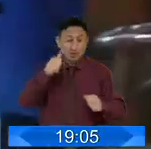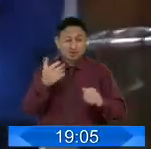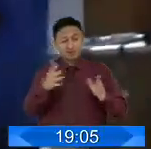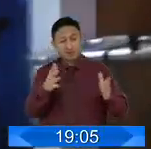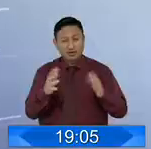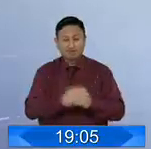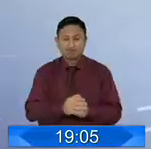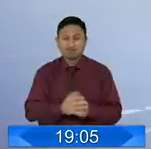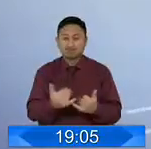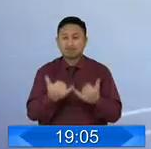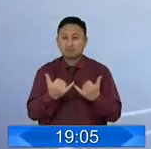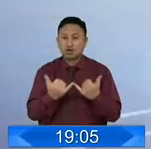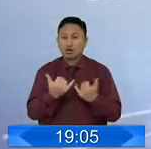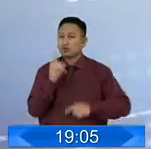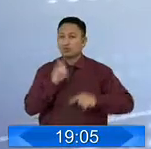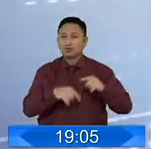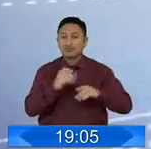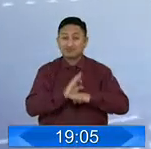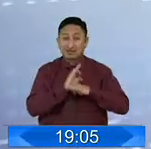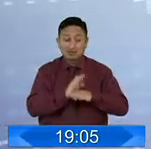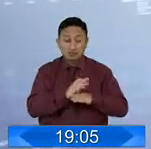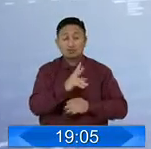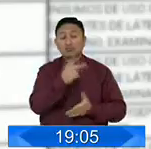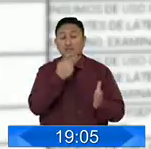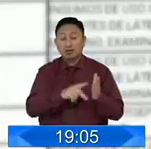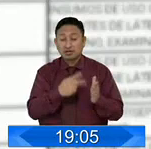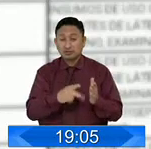impide tener su versión del viaje y las